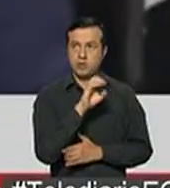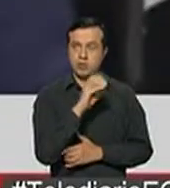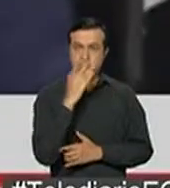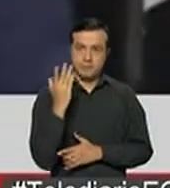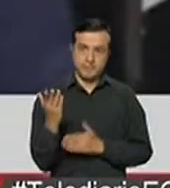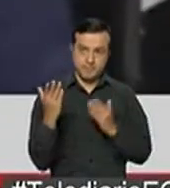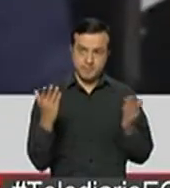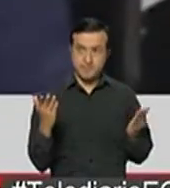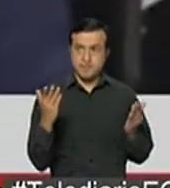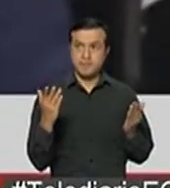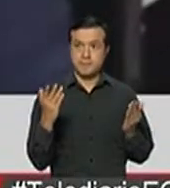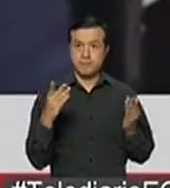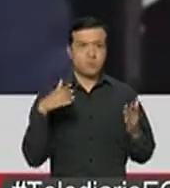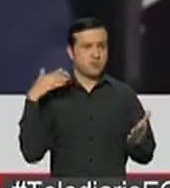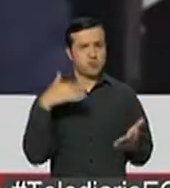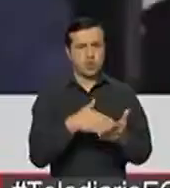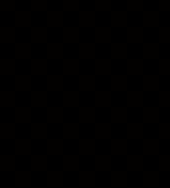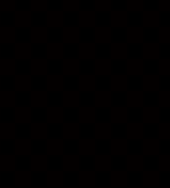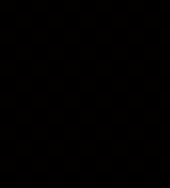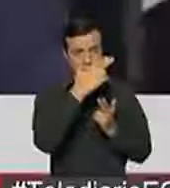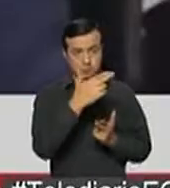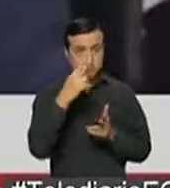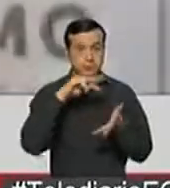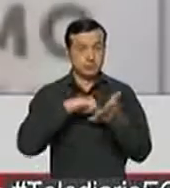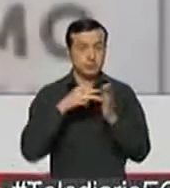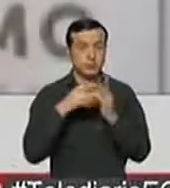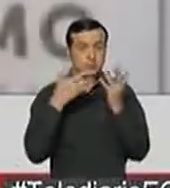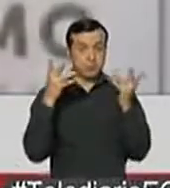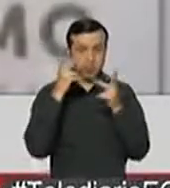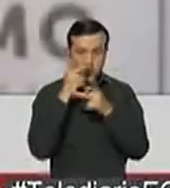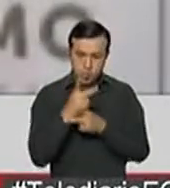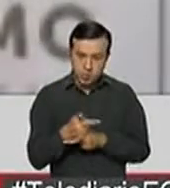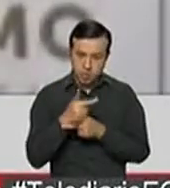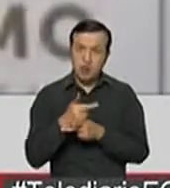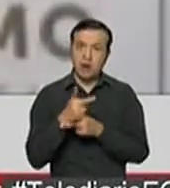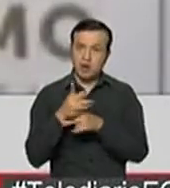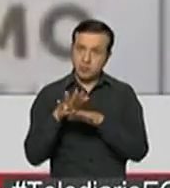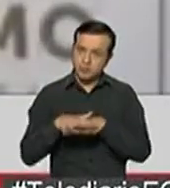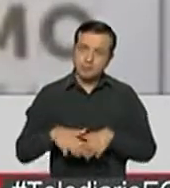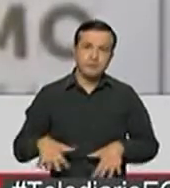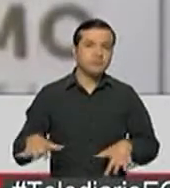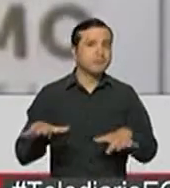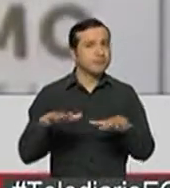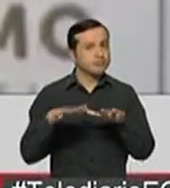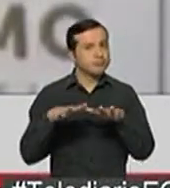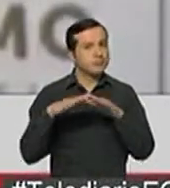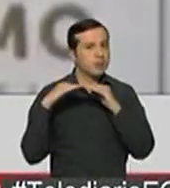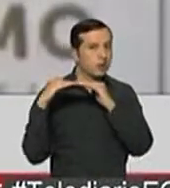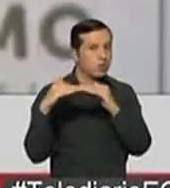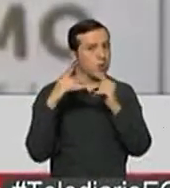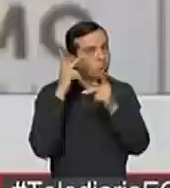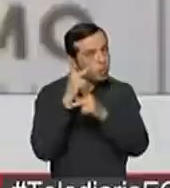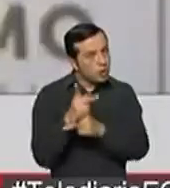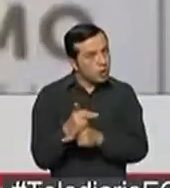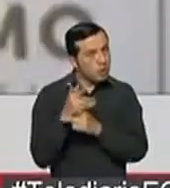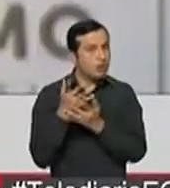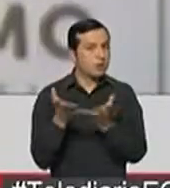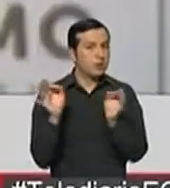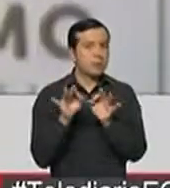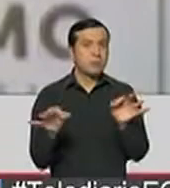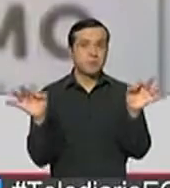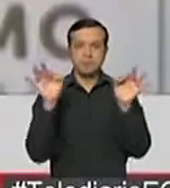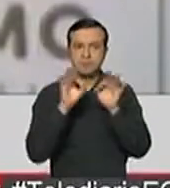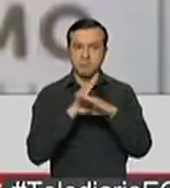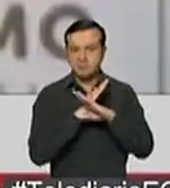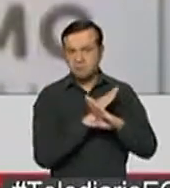Enfrentar al terrorismo es defender la naturaleza misma de las democracias y la